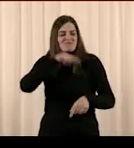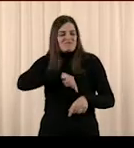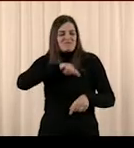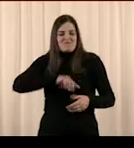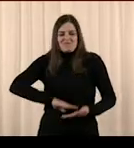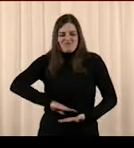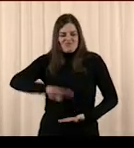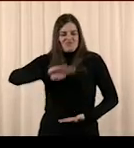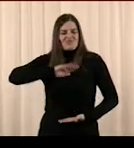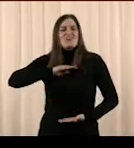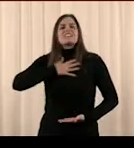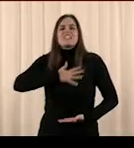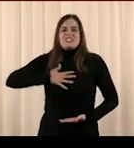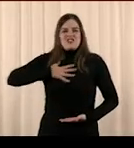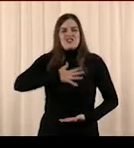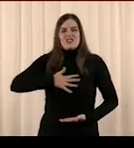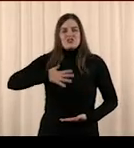satisfecho.